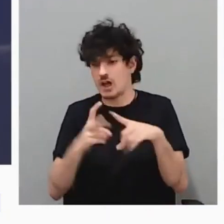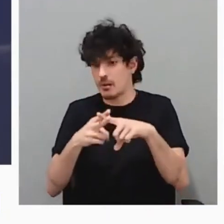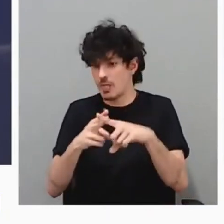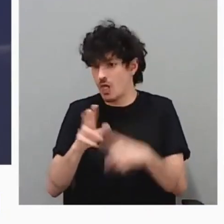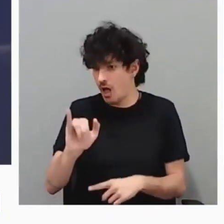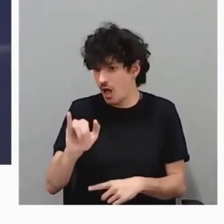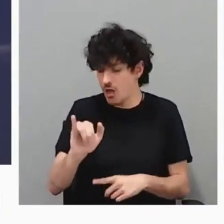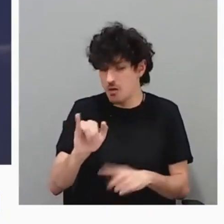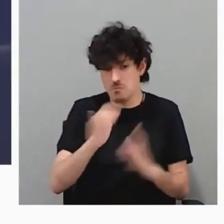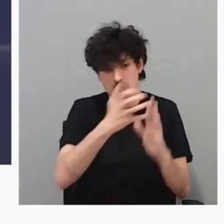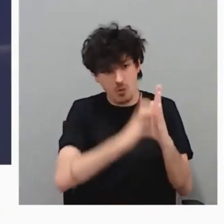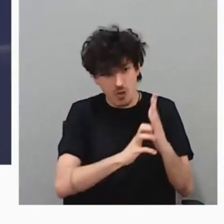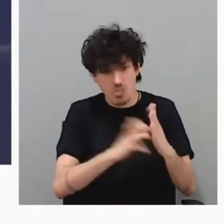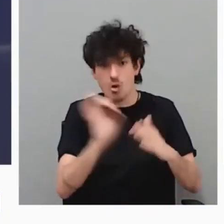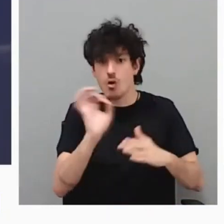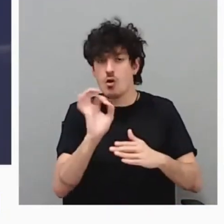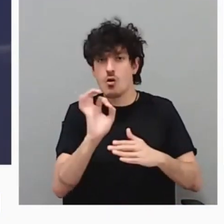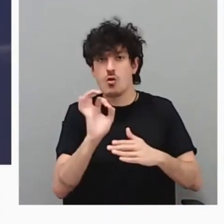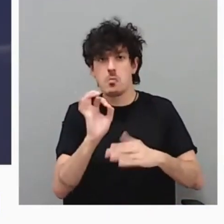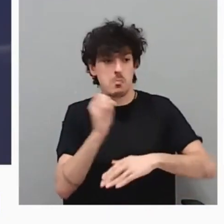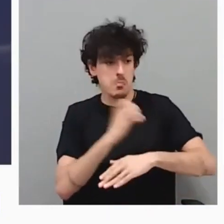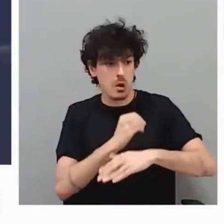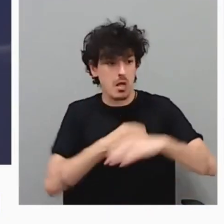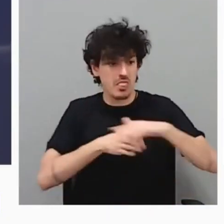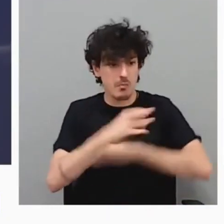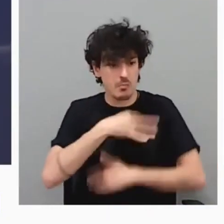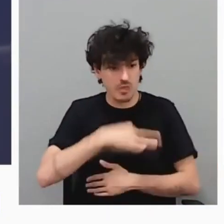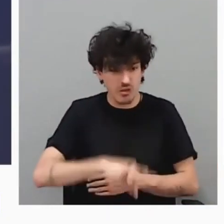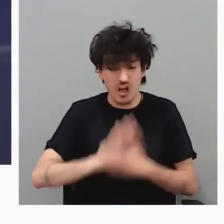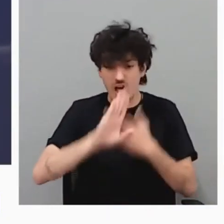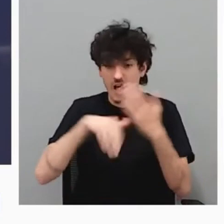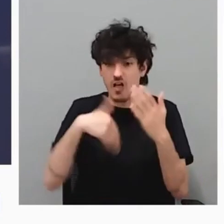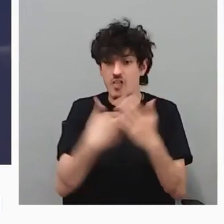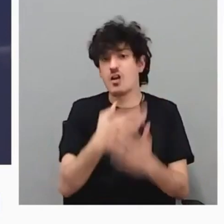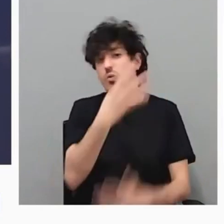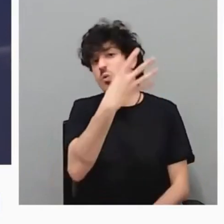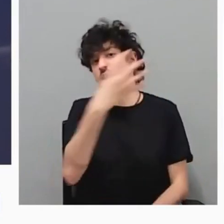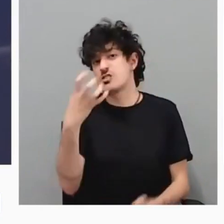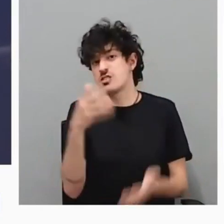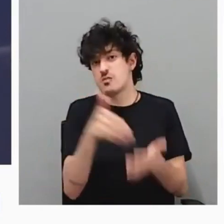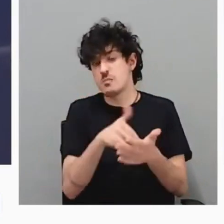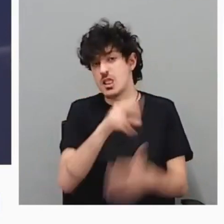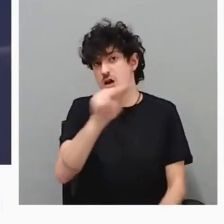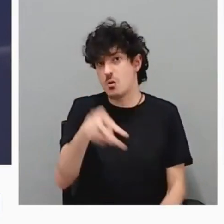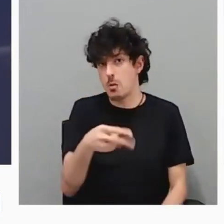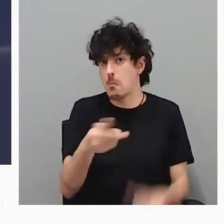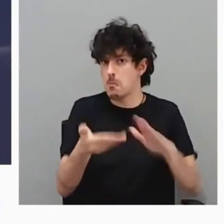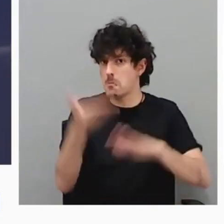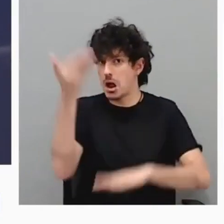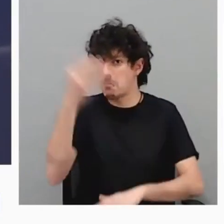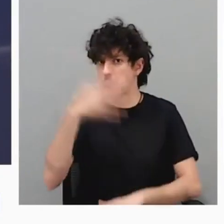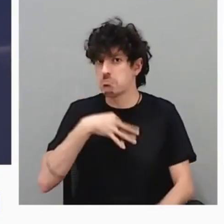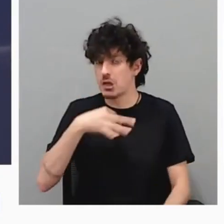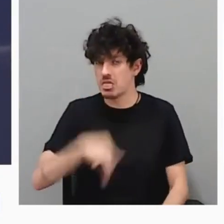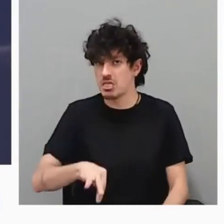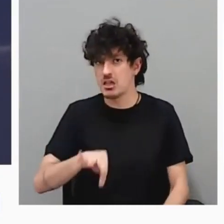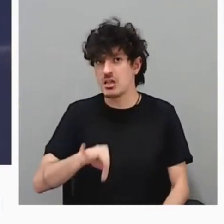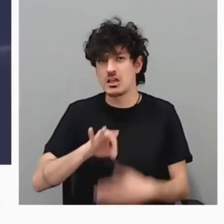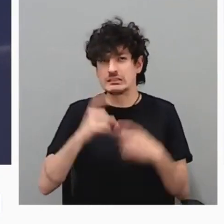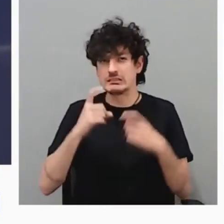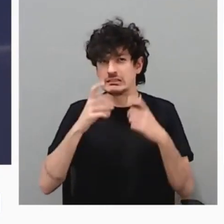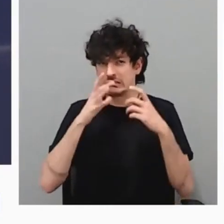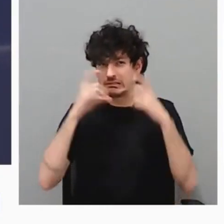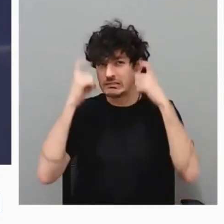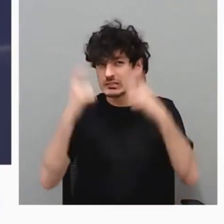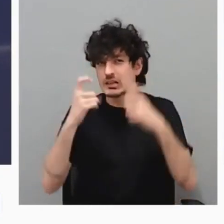tu empresa. Ahora mismo están hasta 400.000 euros, van a poder subir, estamos trabajando en eso, hasta 500.000 euros para